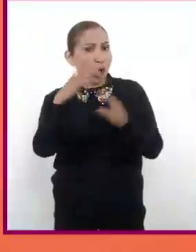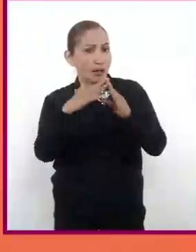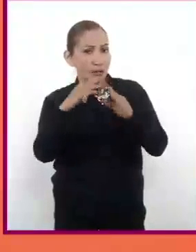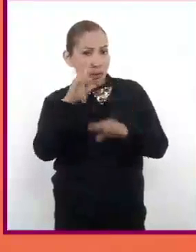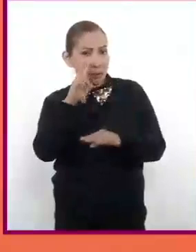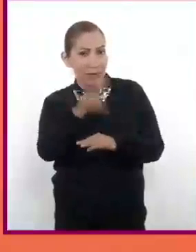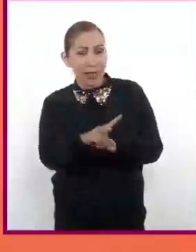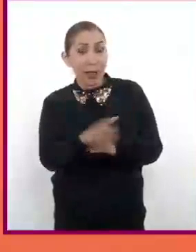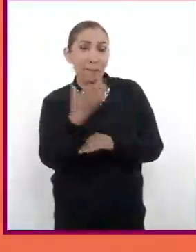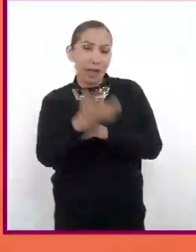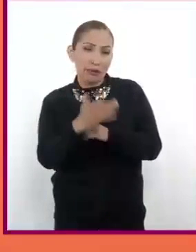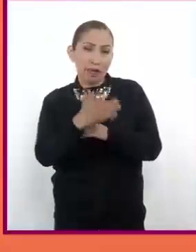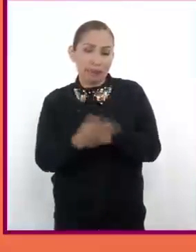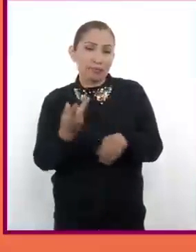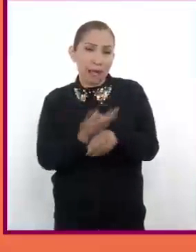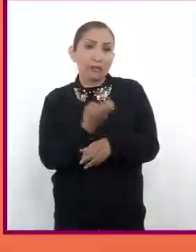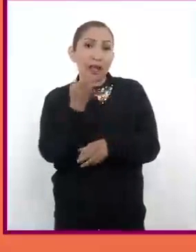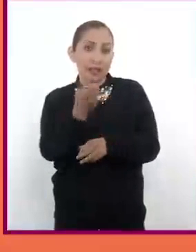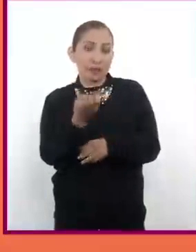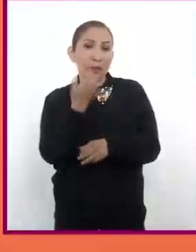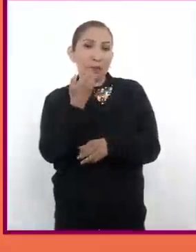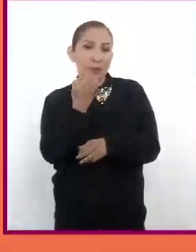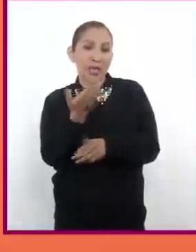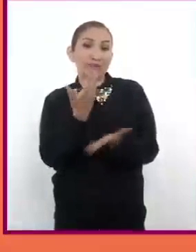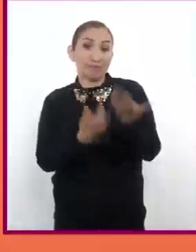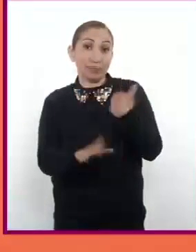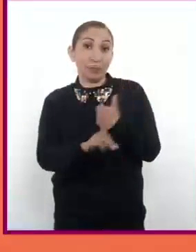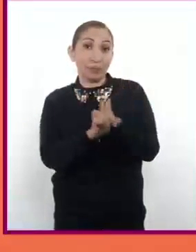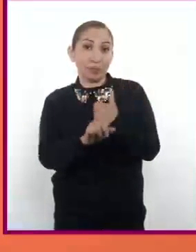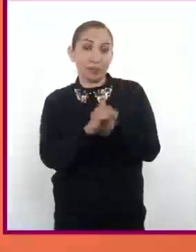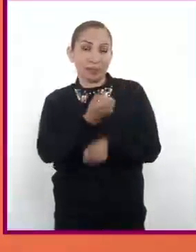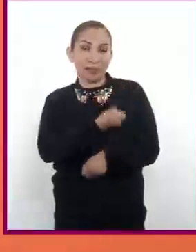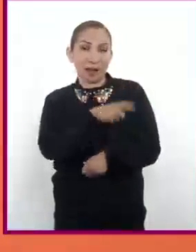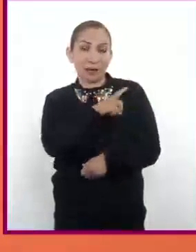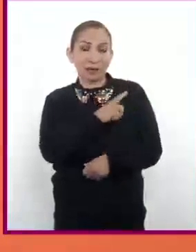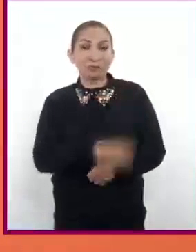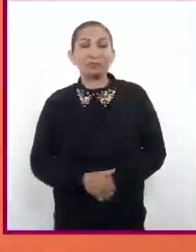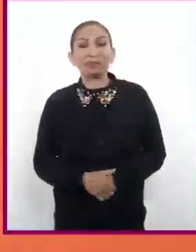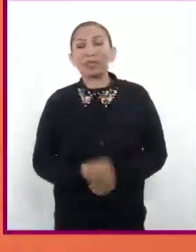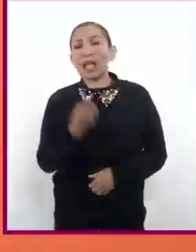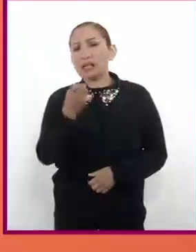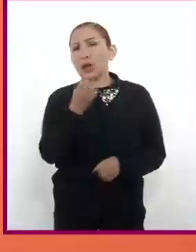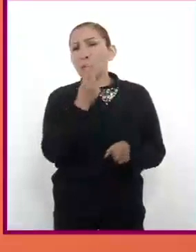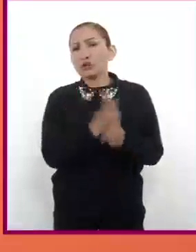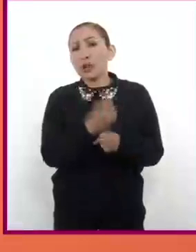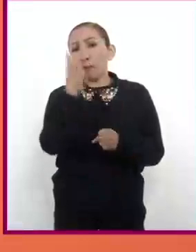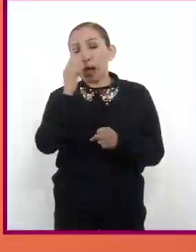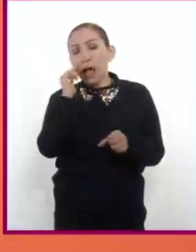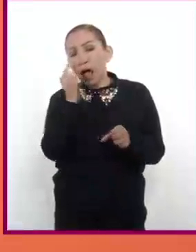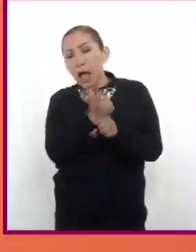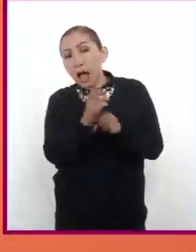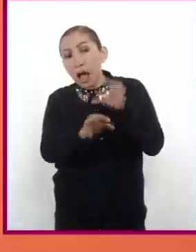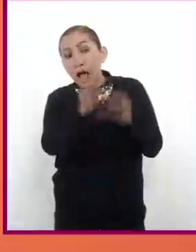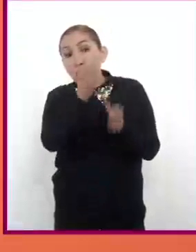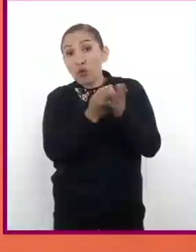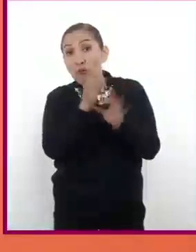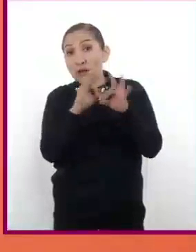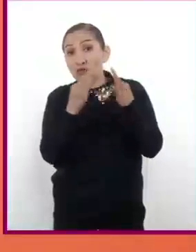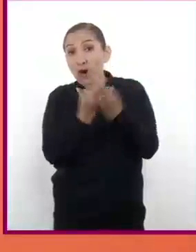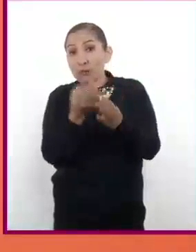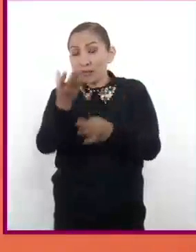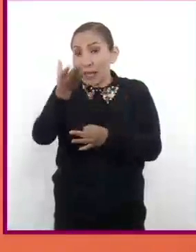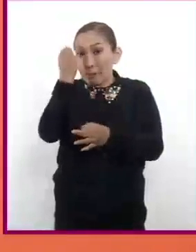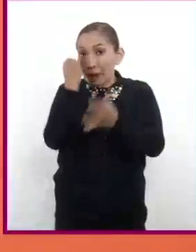hogares, mientras superamos exitosamente la situación de emergencia. Es una oportunidad para descubrir nuevas estrategias